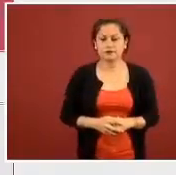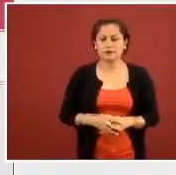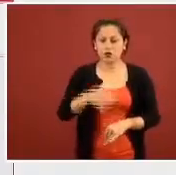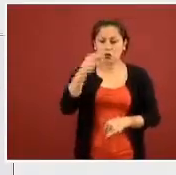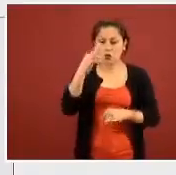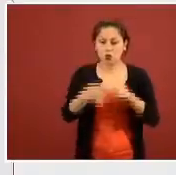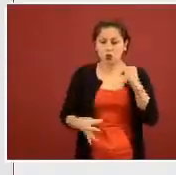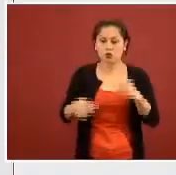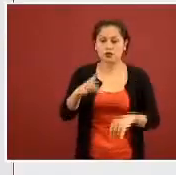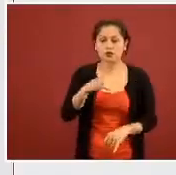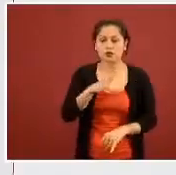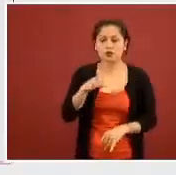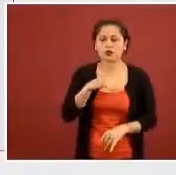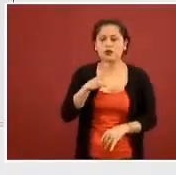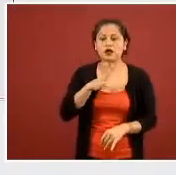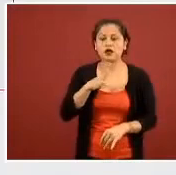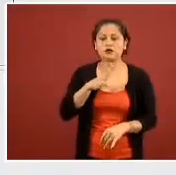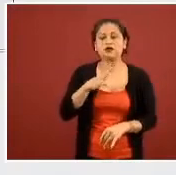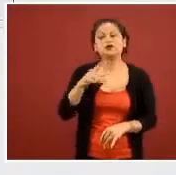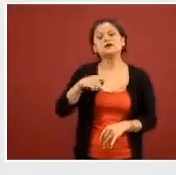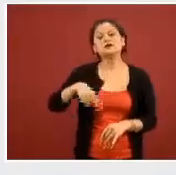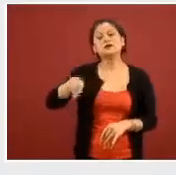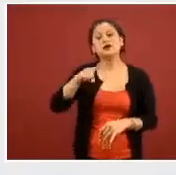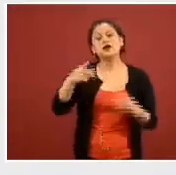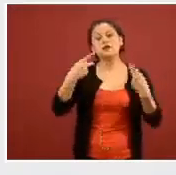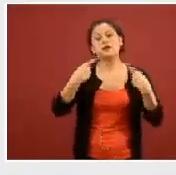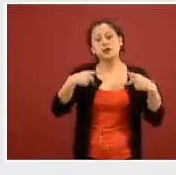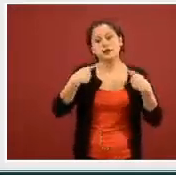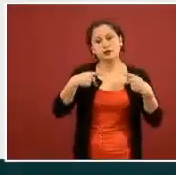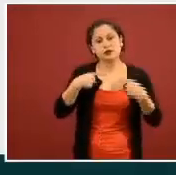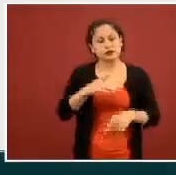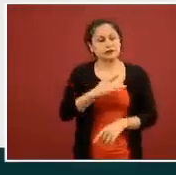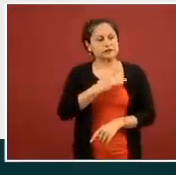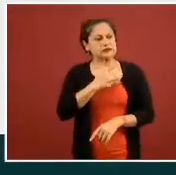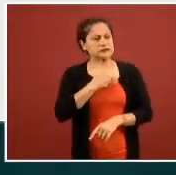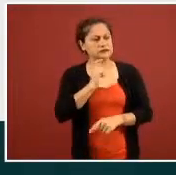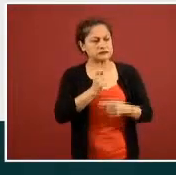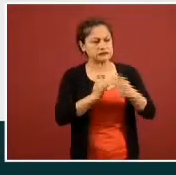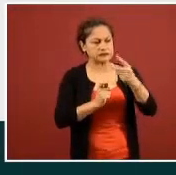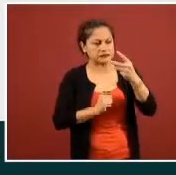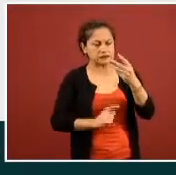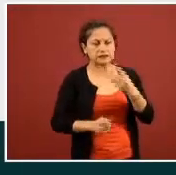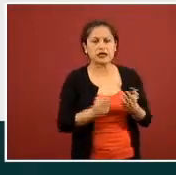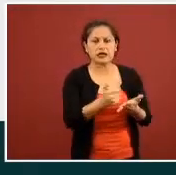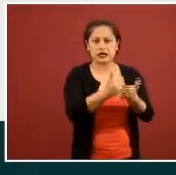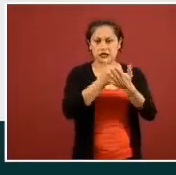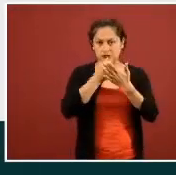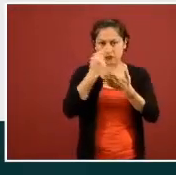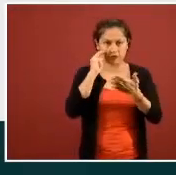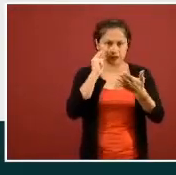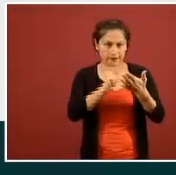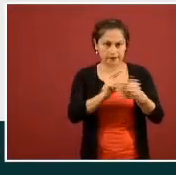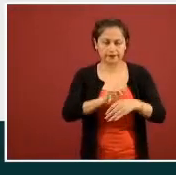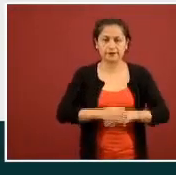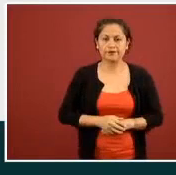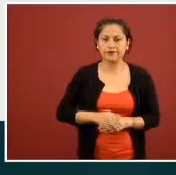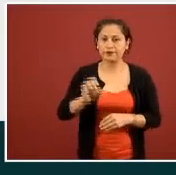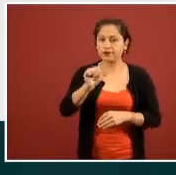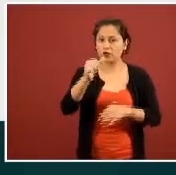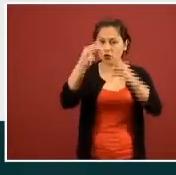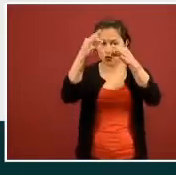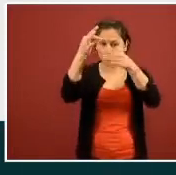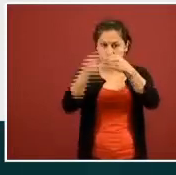seguimos con los signos y síntomas, es muy importante que todos los tengamos. Y al final, en este botón, nos lleva a